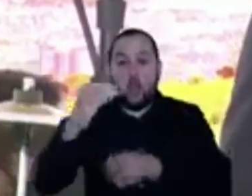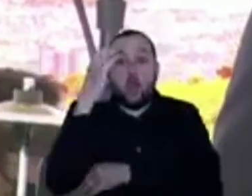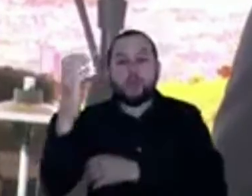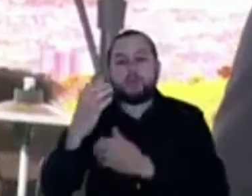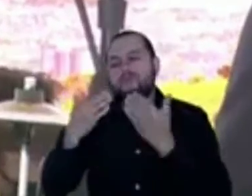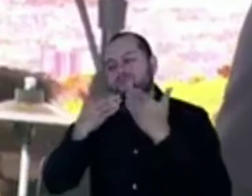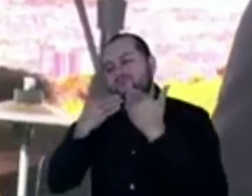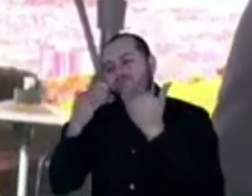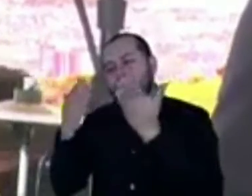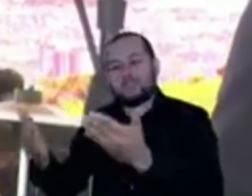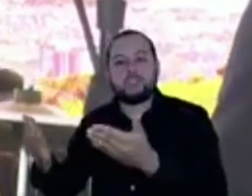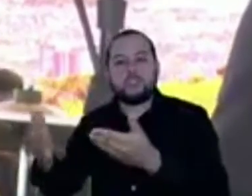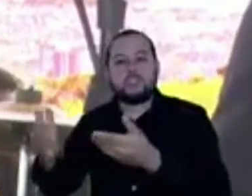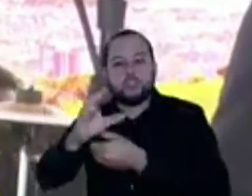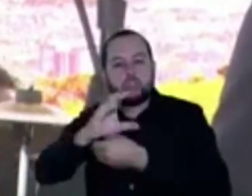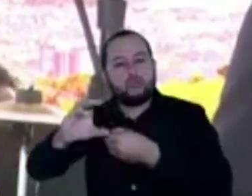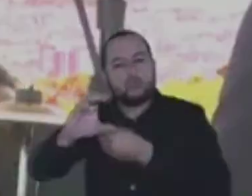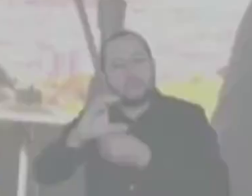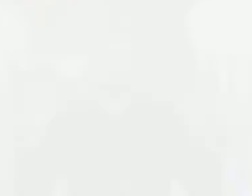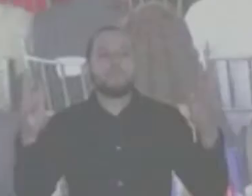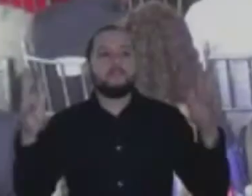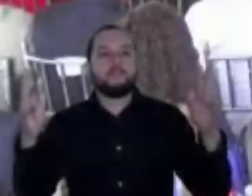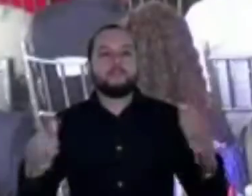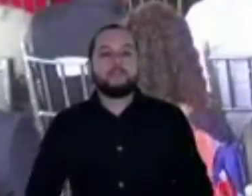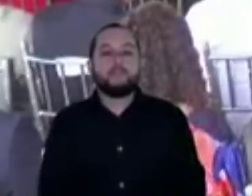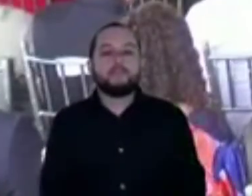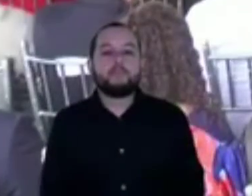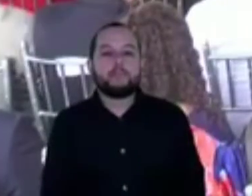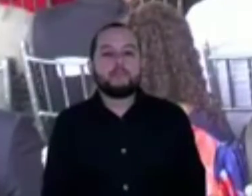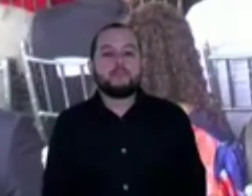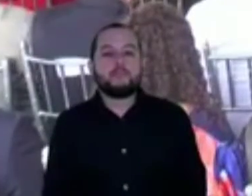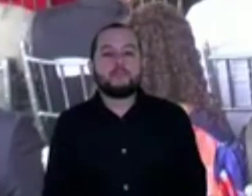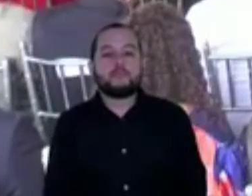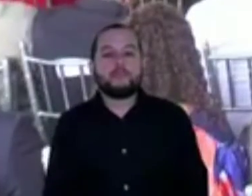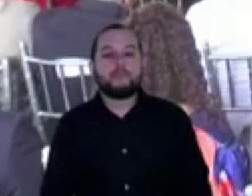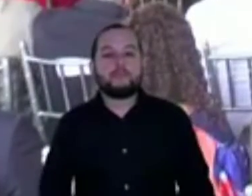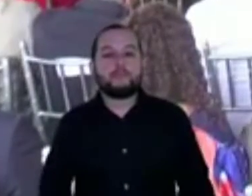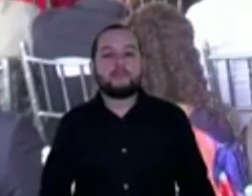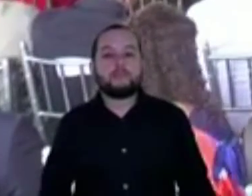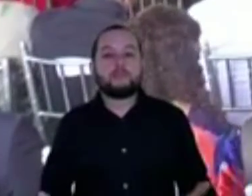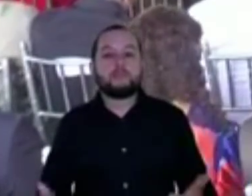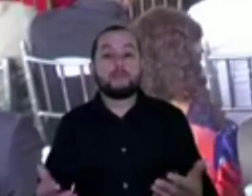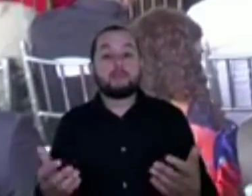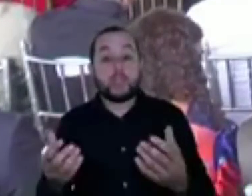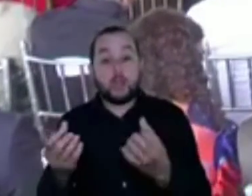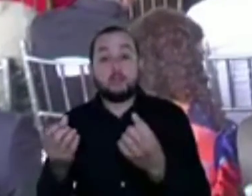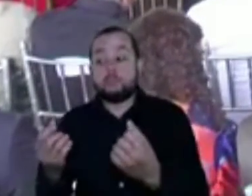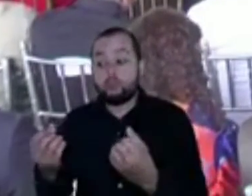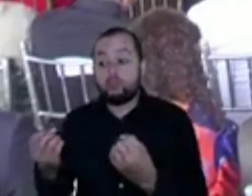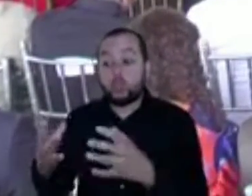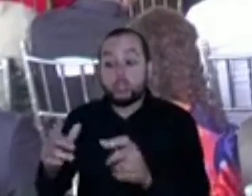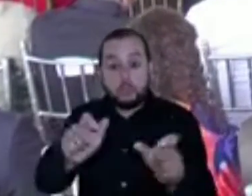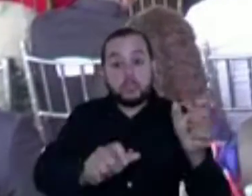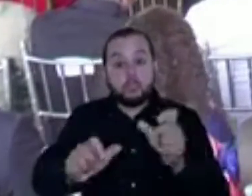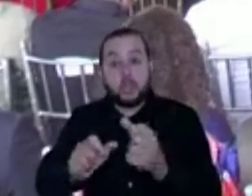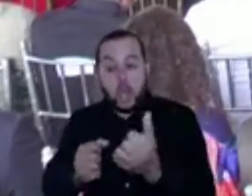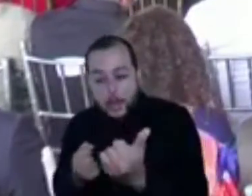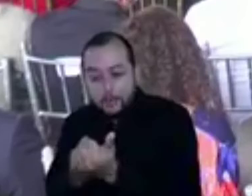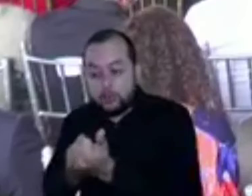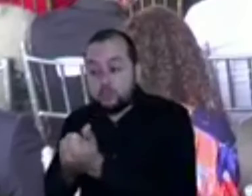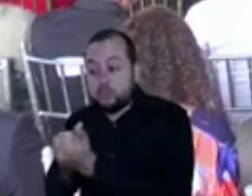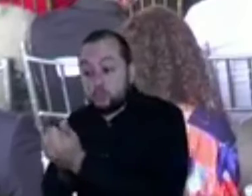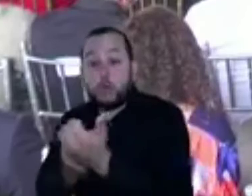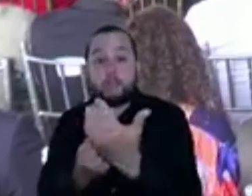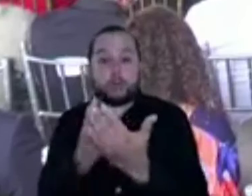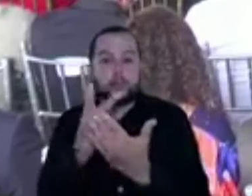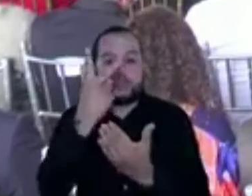Muchísimas gracias, Juan. La ciudad sabrá agradecérselo. Muchas manos ayudaron a darle forma a este proyecto. Por eso quiero